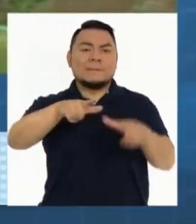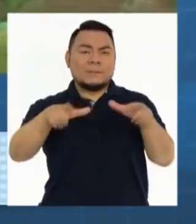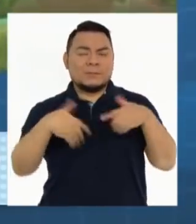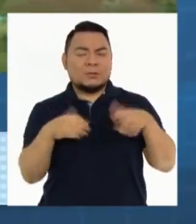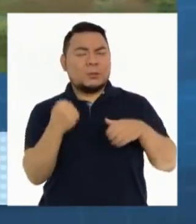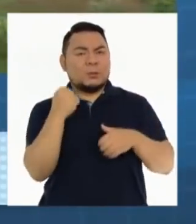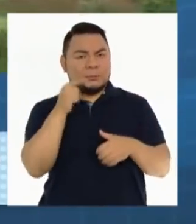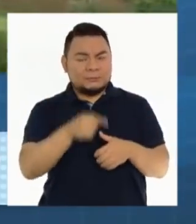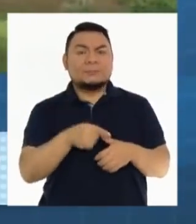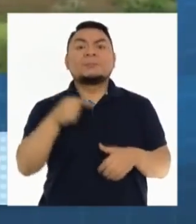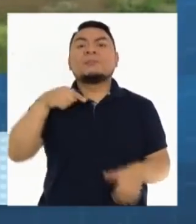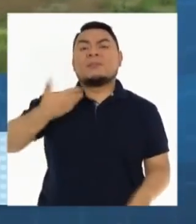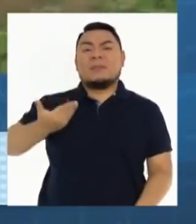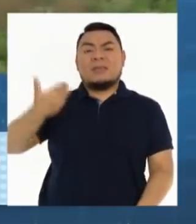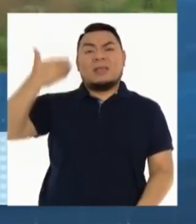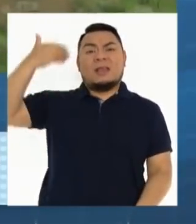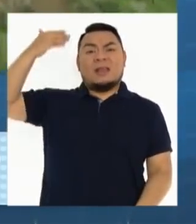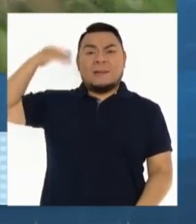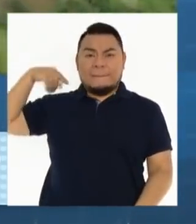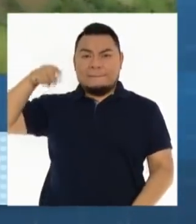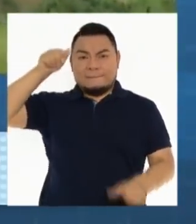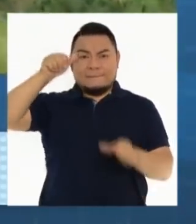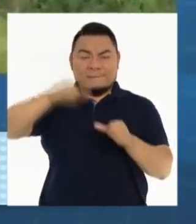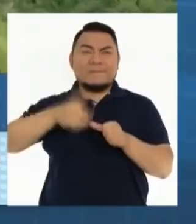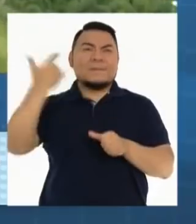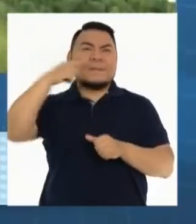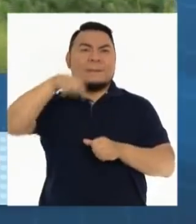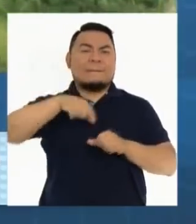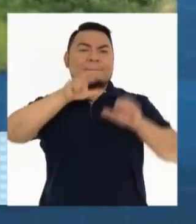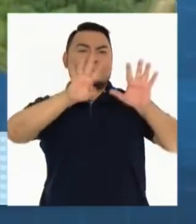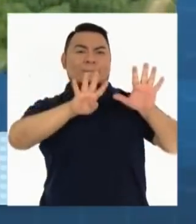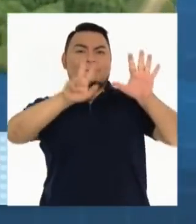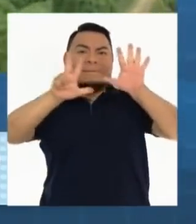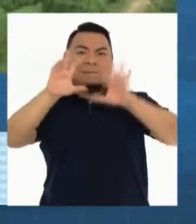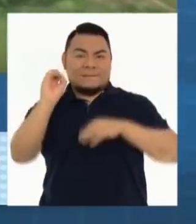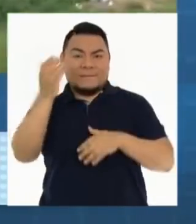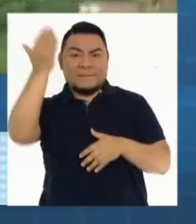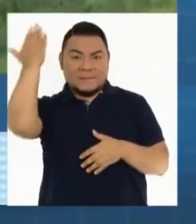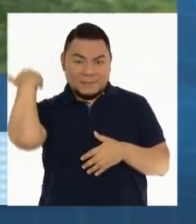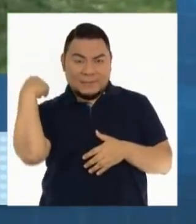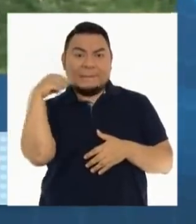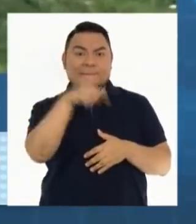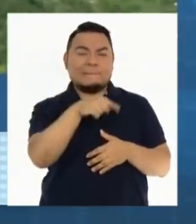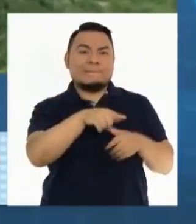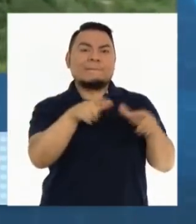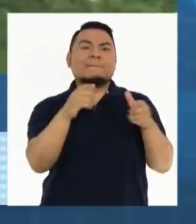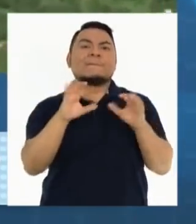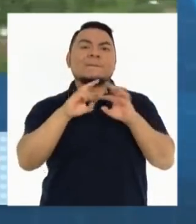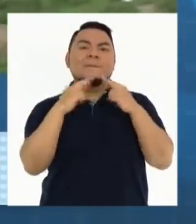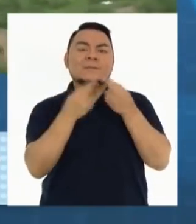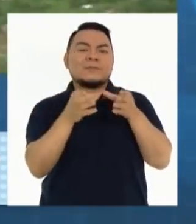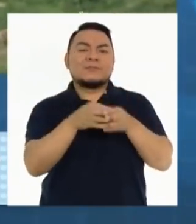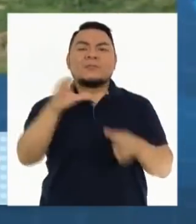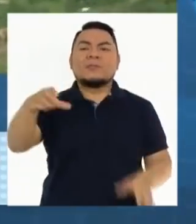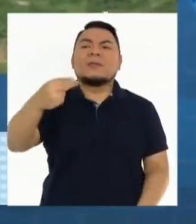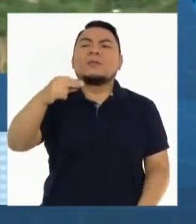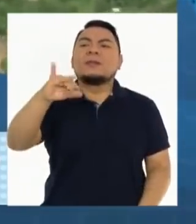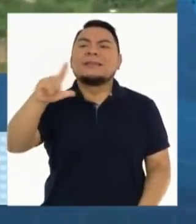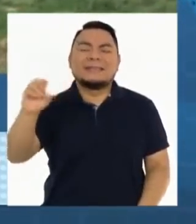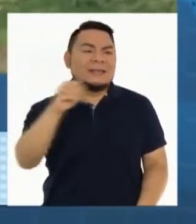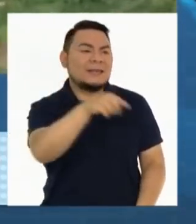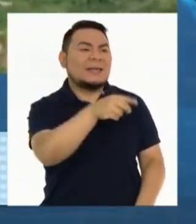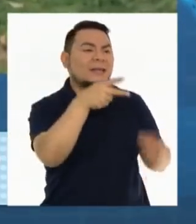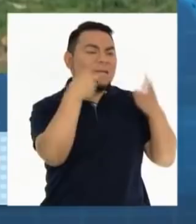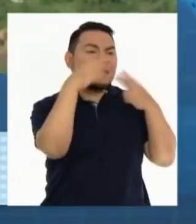Antes Sendero Luminoso, pues, estaba, como ustedes recordarán, en los 80, pues, tenían sus comités en el Guayaga, Jorge, en el Mantaro, en